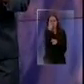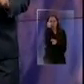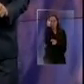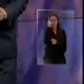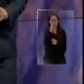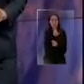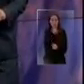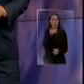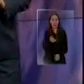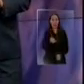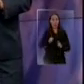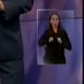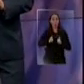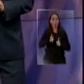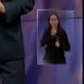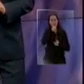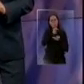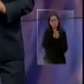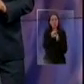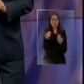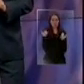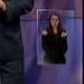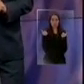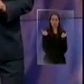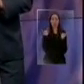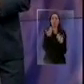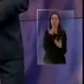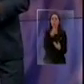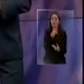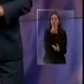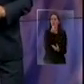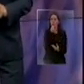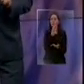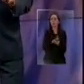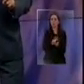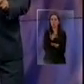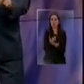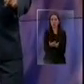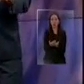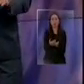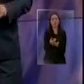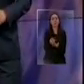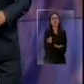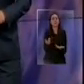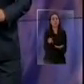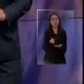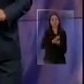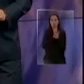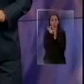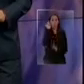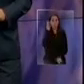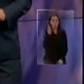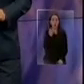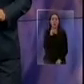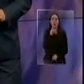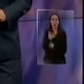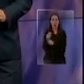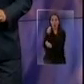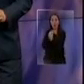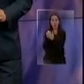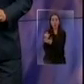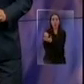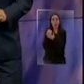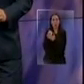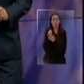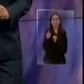de la eterna juventud está en el ejercicio, por supuesto, y también en una buena y sana alimentación. Pero eso no es todo. Hay alimentos que pueden